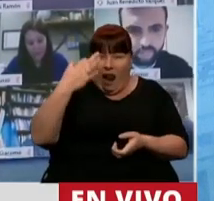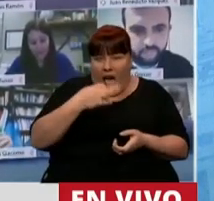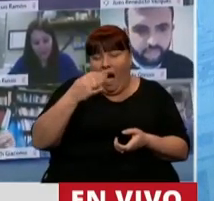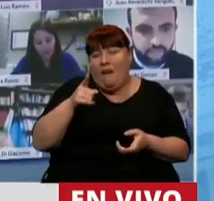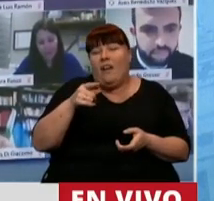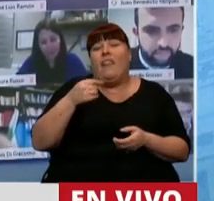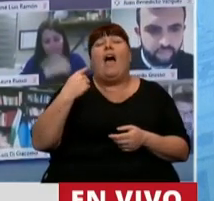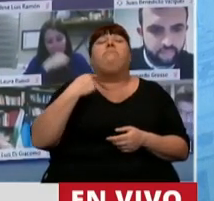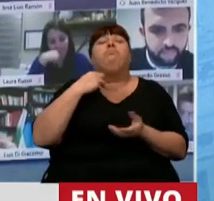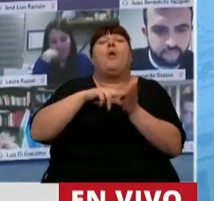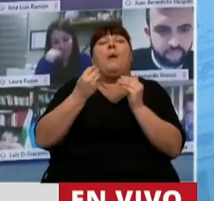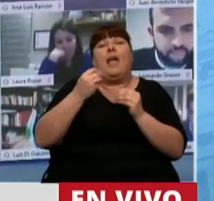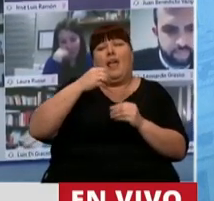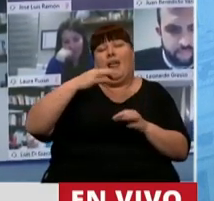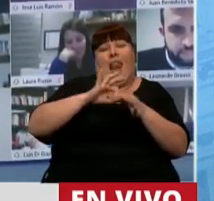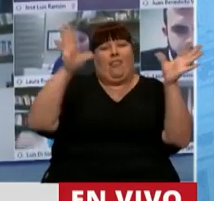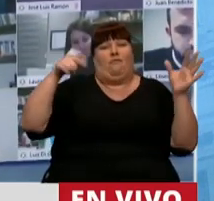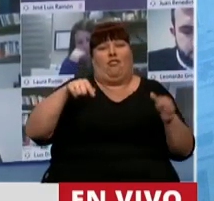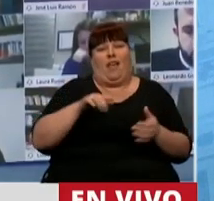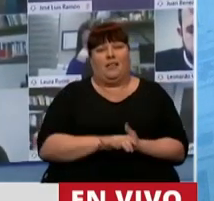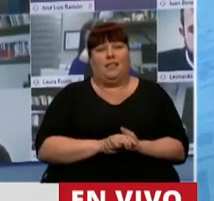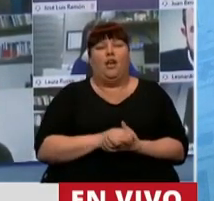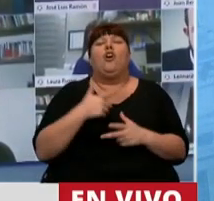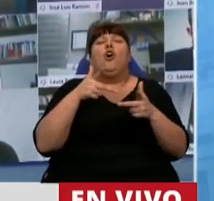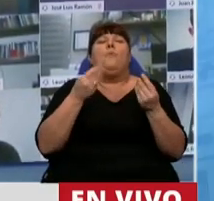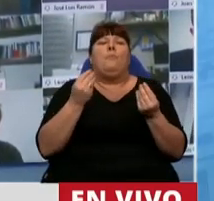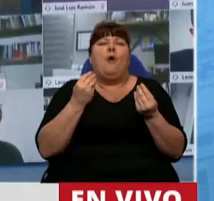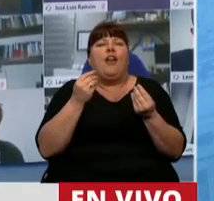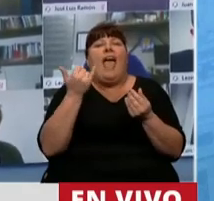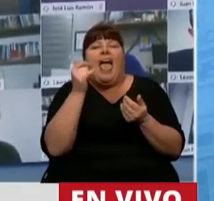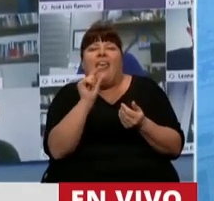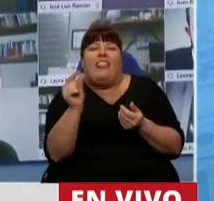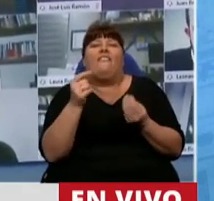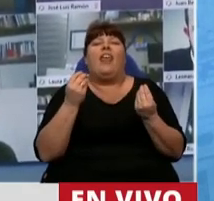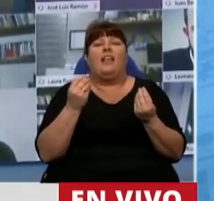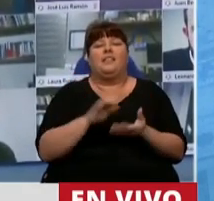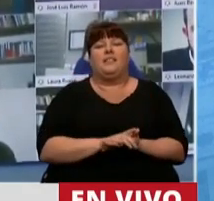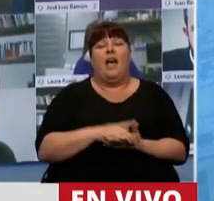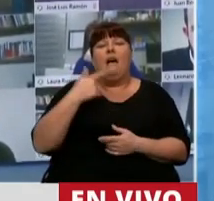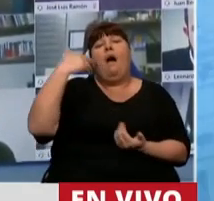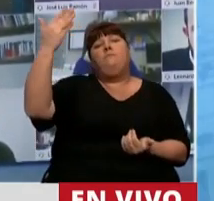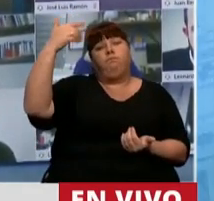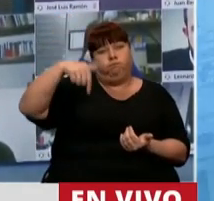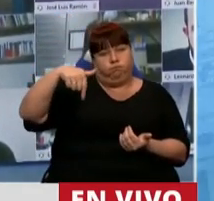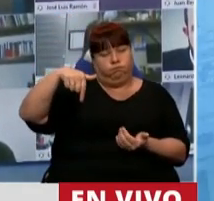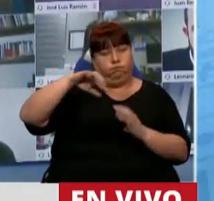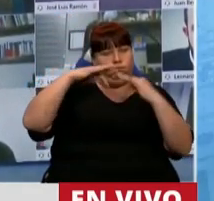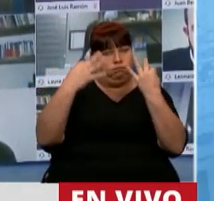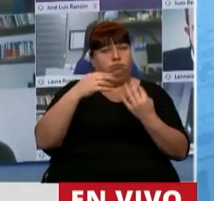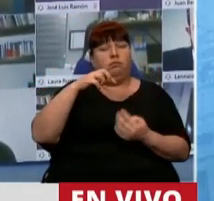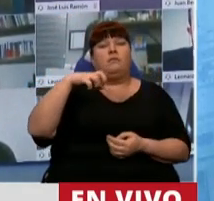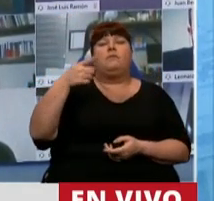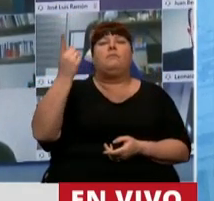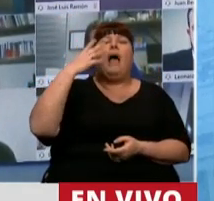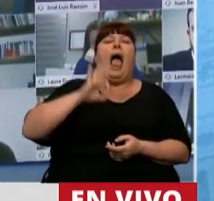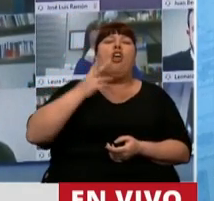los que están poniendo en juego son los valores democráticos. ¿Por qué digo que es una delgada línea? Porque yo hubo un discurso en esta Cámara de Lorenzo